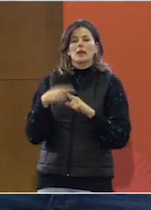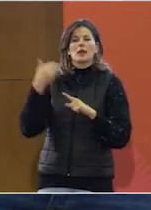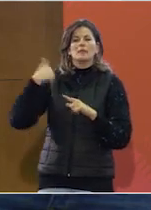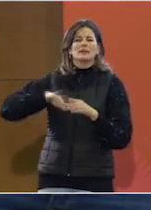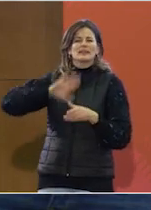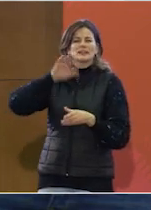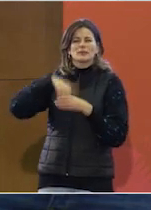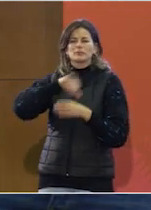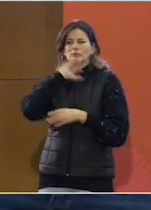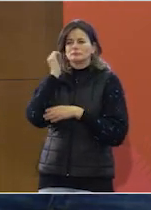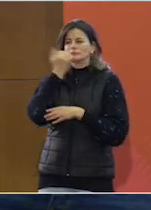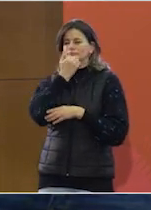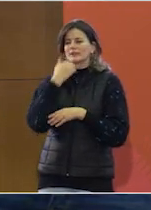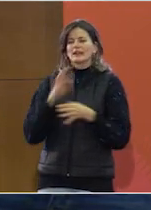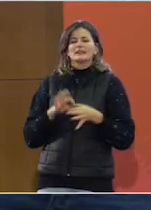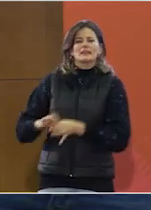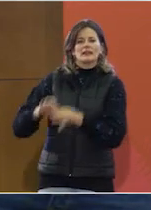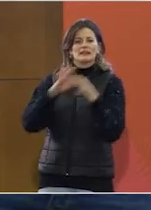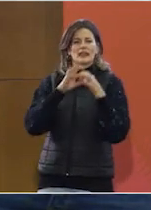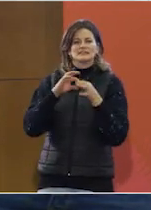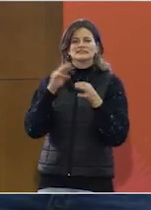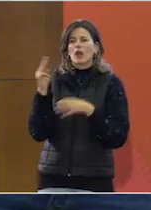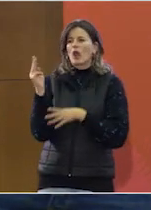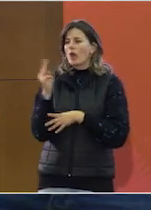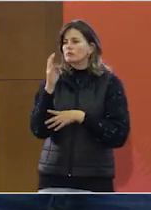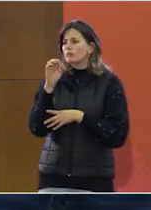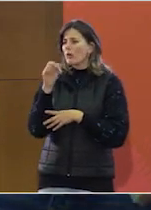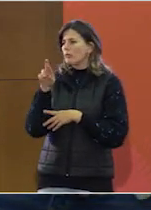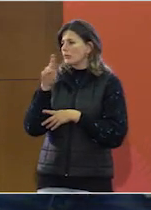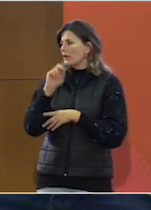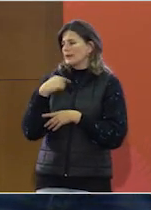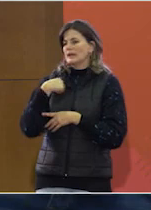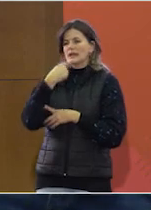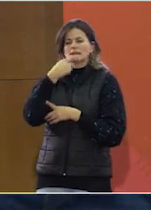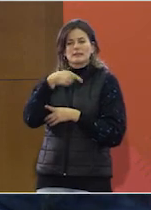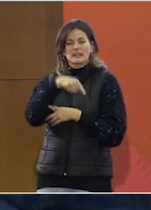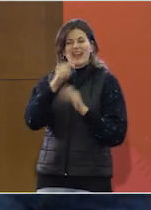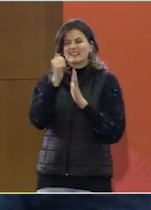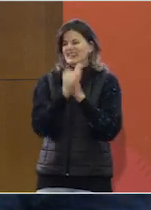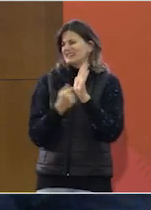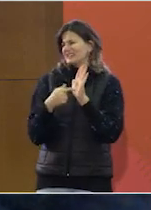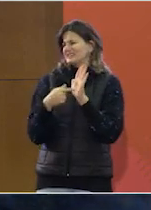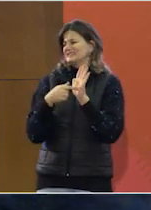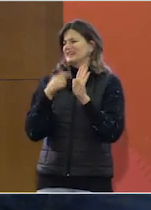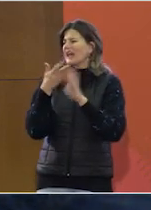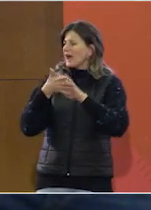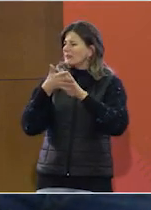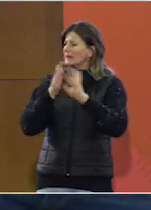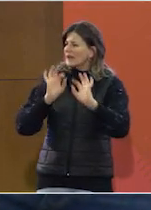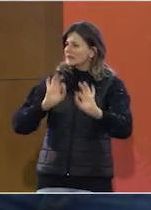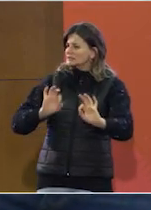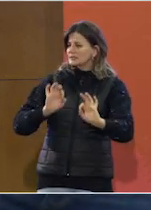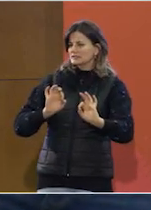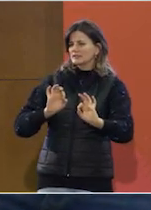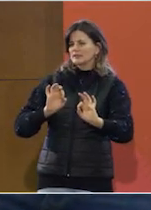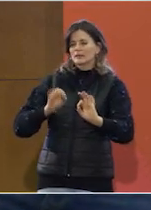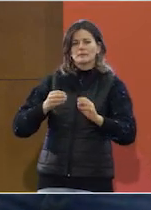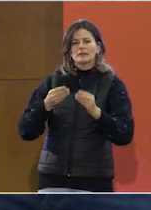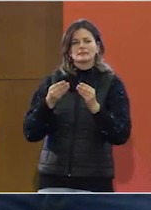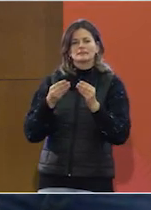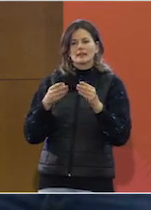votó una enmienda de Alianza Popular hace 40 años que decía que ese artículo tenía que hablar específicamente de